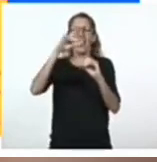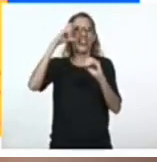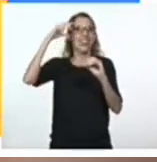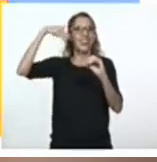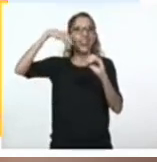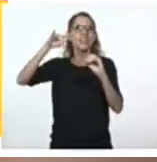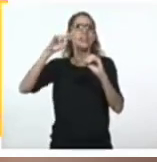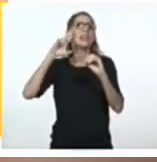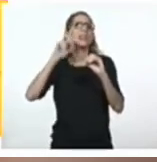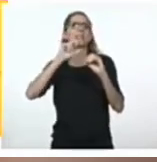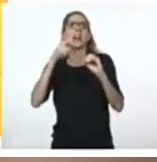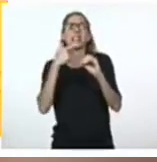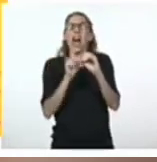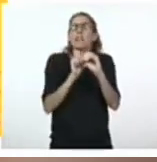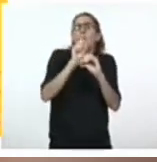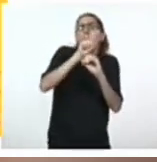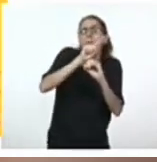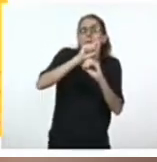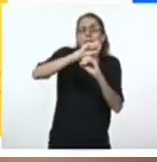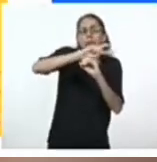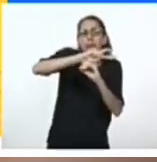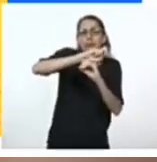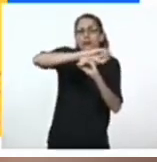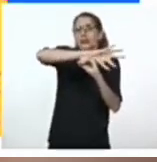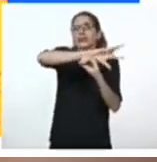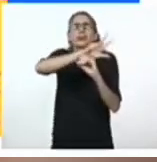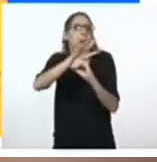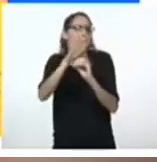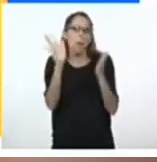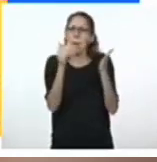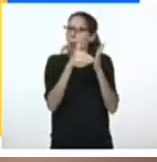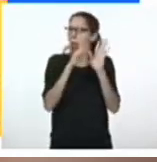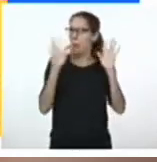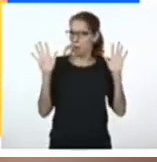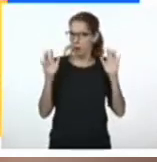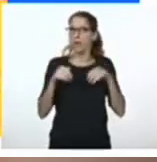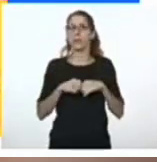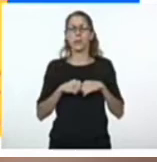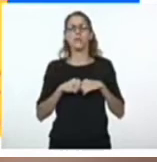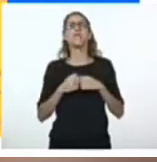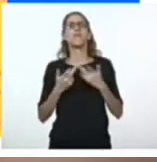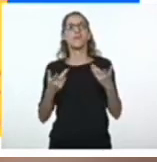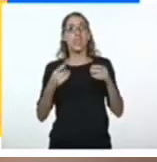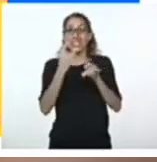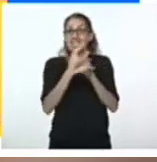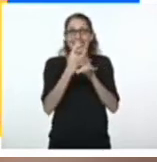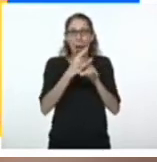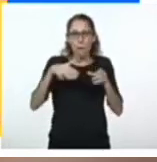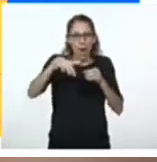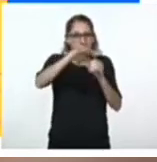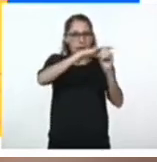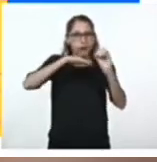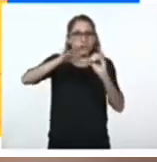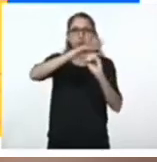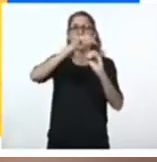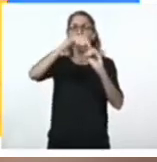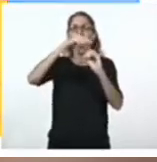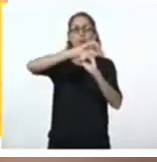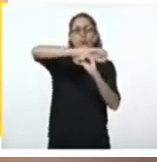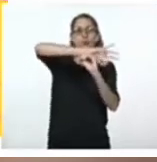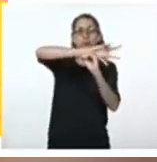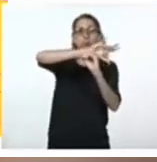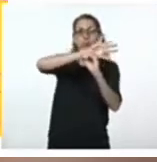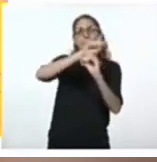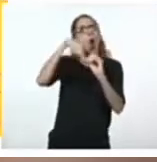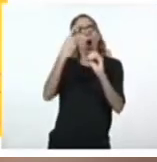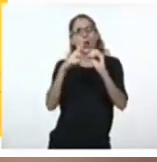neuronas con una, varias o muchas dendritas. En un punto del cuerpo de toda neurona se desarrolla una prolongación mucho más